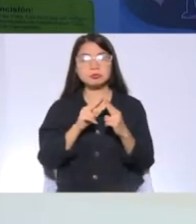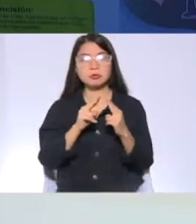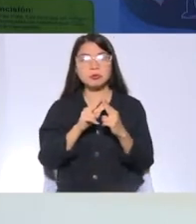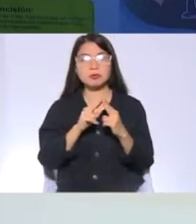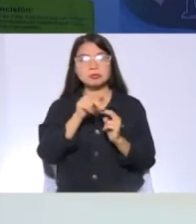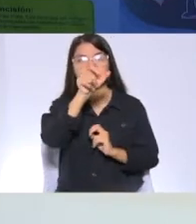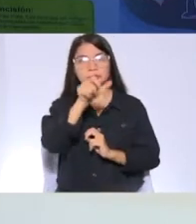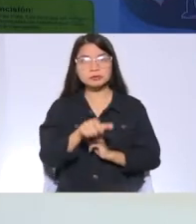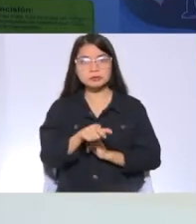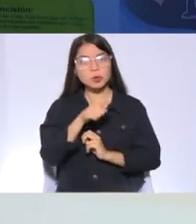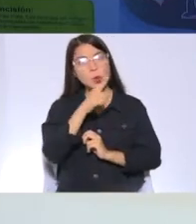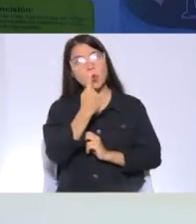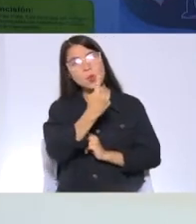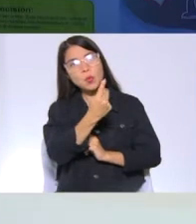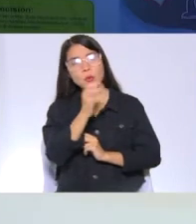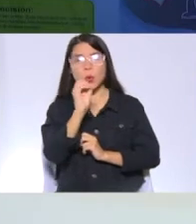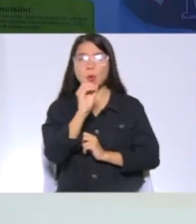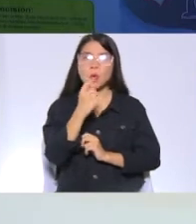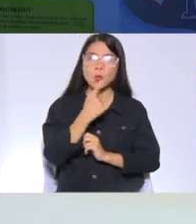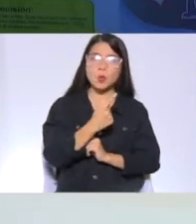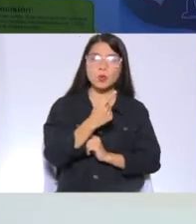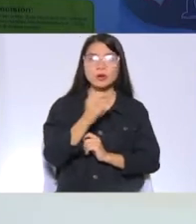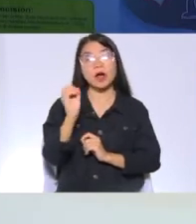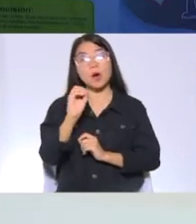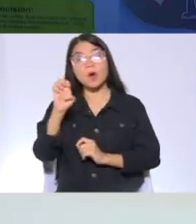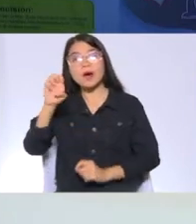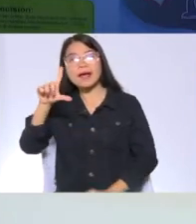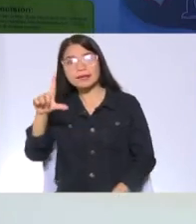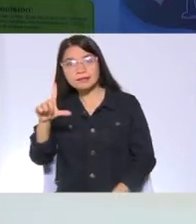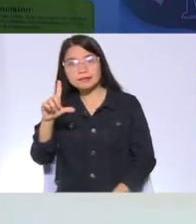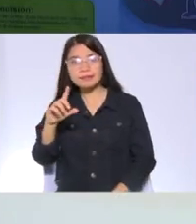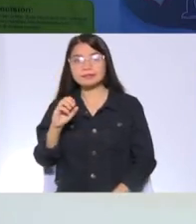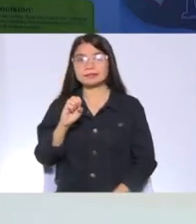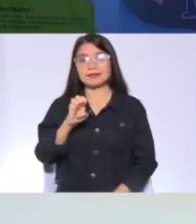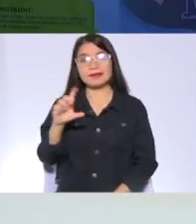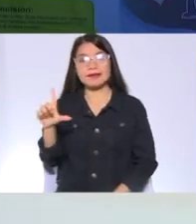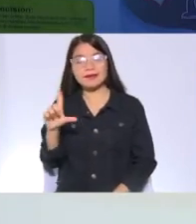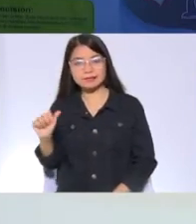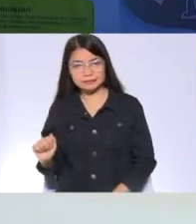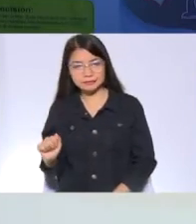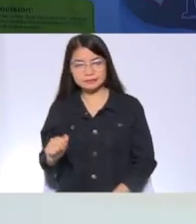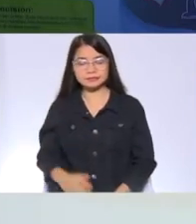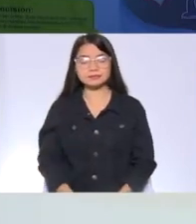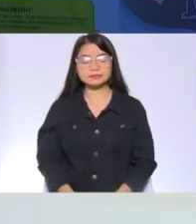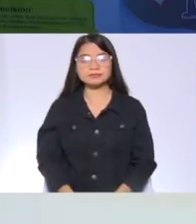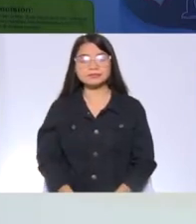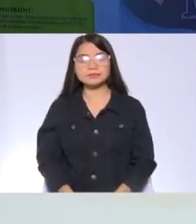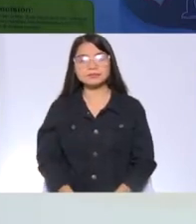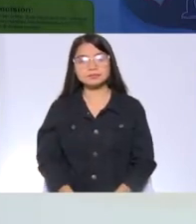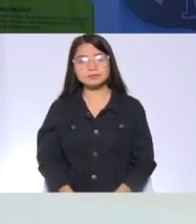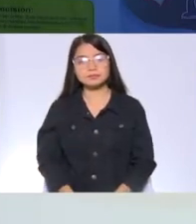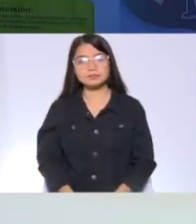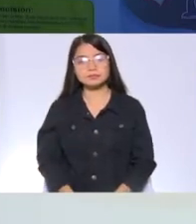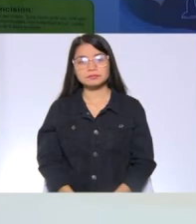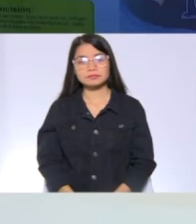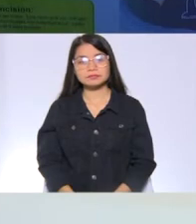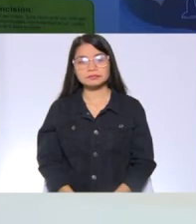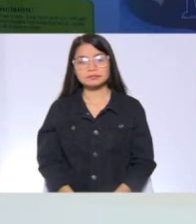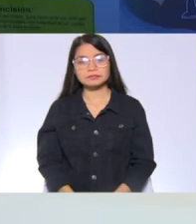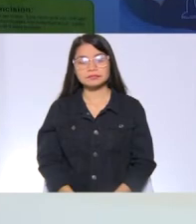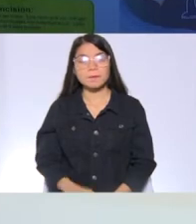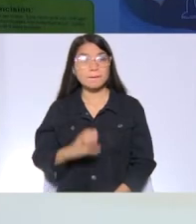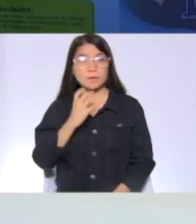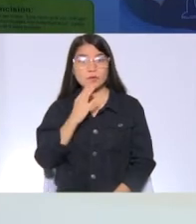definidos como él o ella, que se refiere a algo que es conocido, que manejamos. Por ejemplo, sería incorrecto decir un